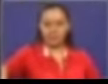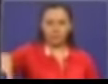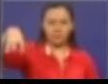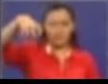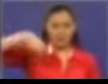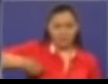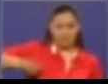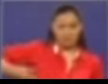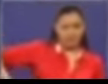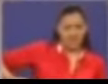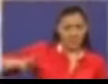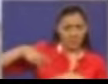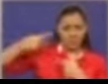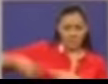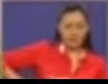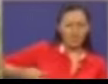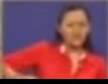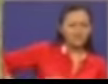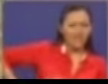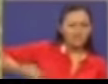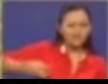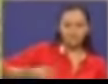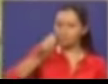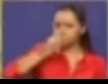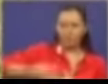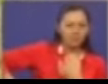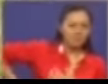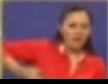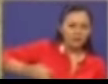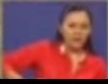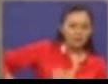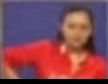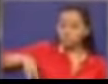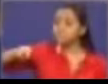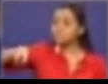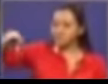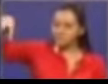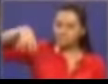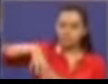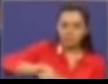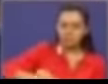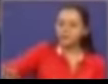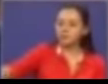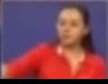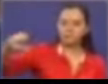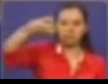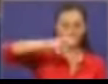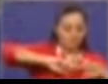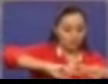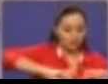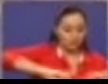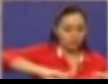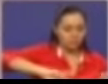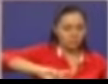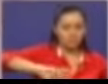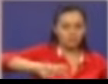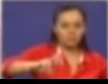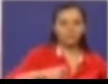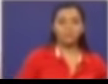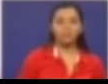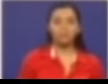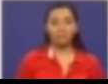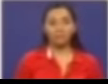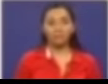está digiriendo la vaca. Increíble, ¿no? Y con eso se hacen los estudios de cuál es el mejor alimento, etcétera,